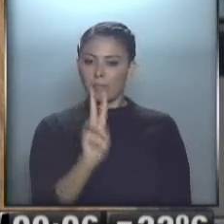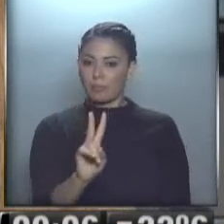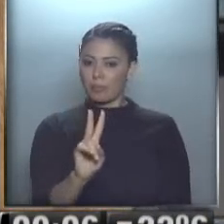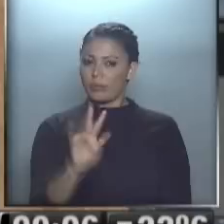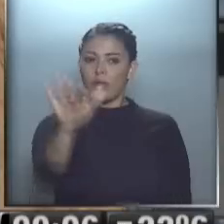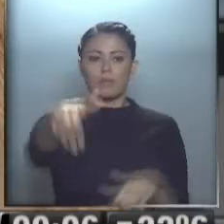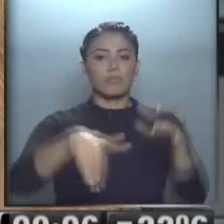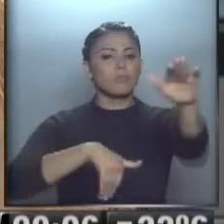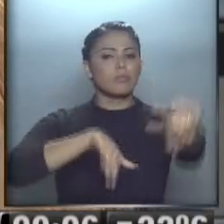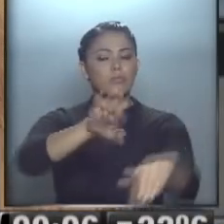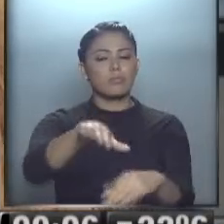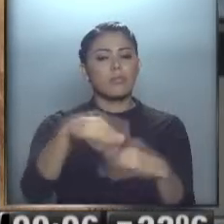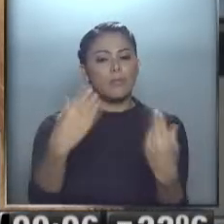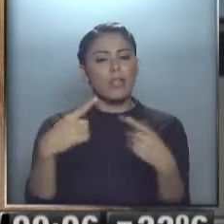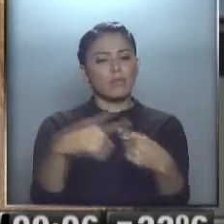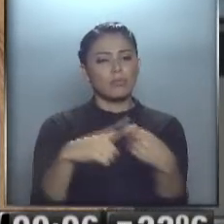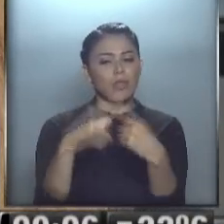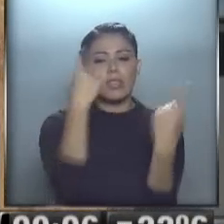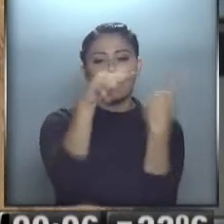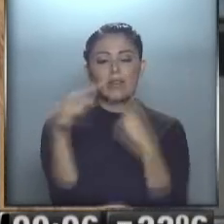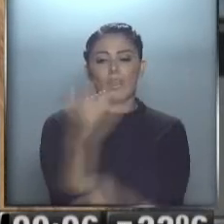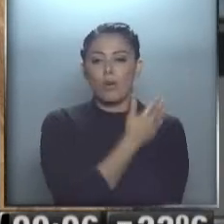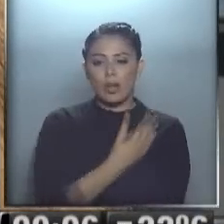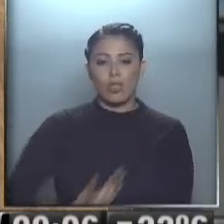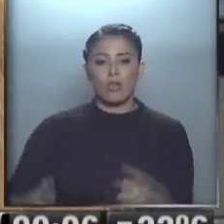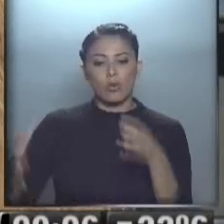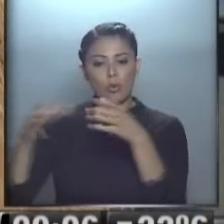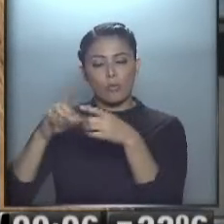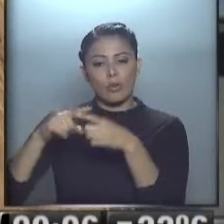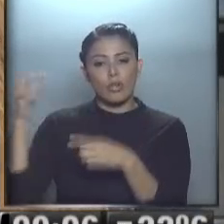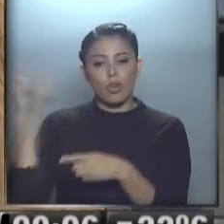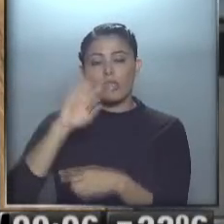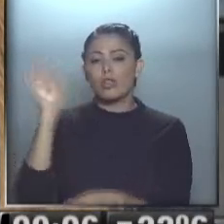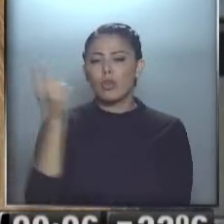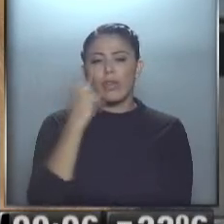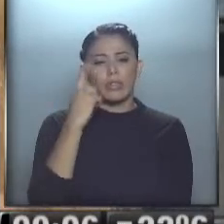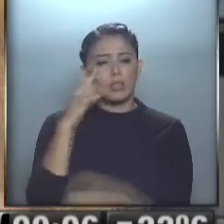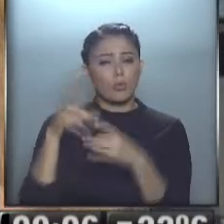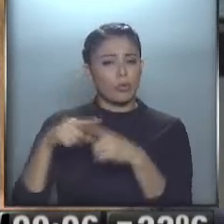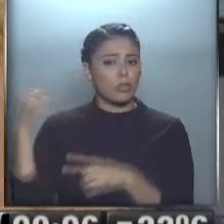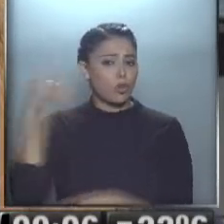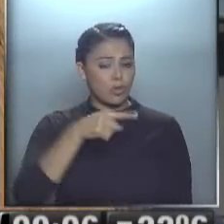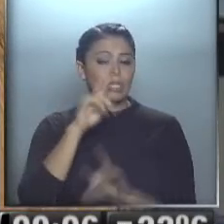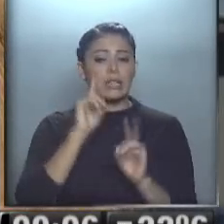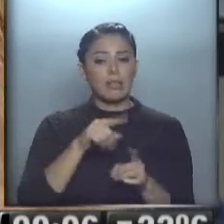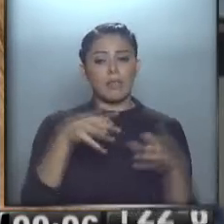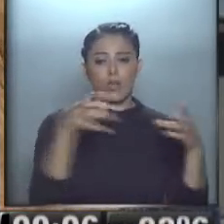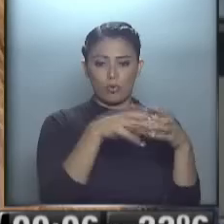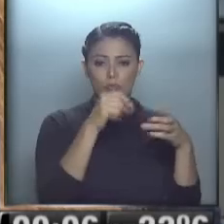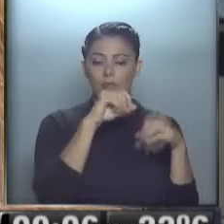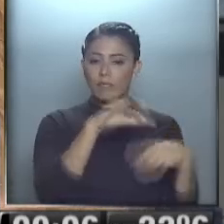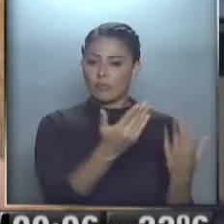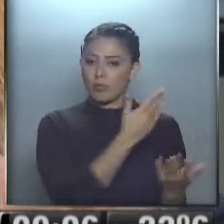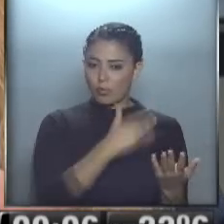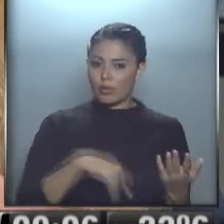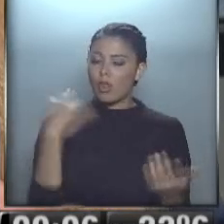llamamiento al diálogo todos los gobernadores de la oposición y todos los alcaldes de la oposición Y por supuesto también los chavistas van a